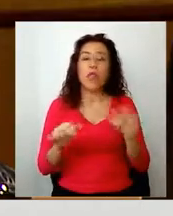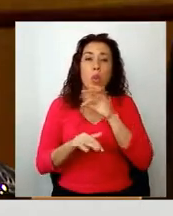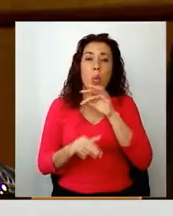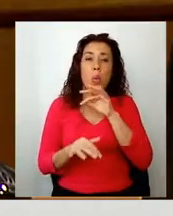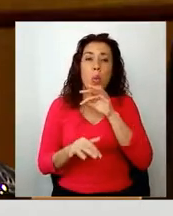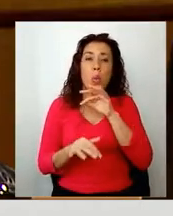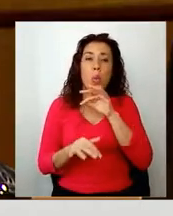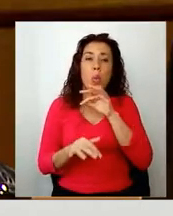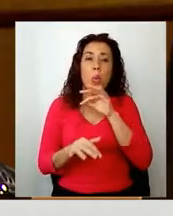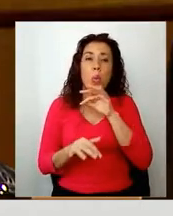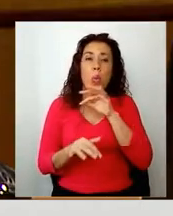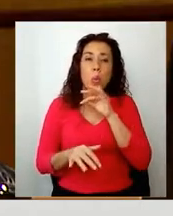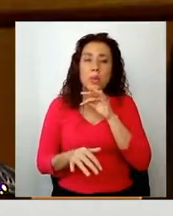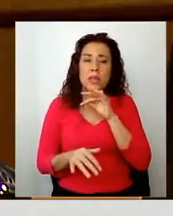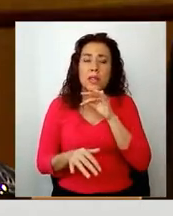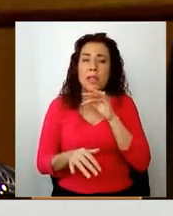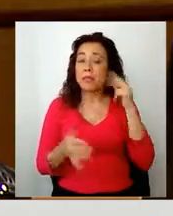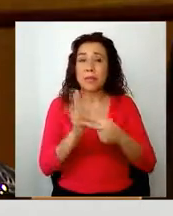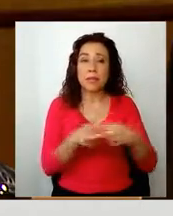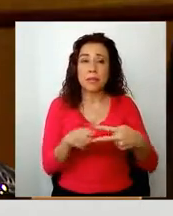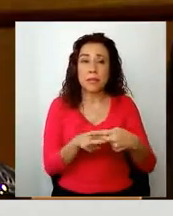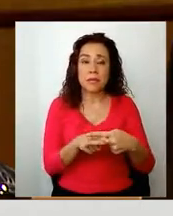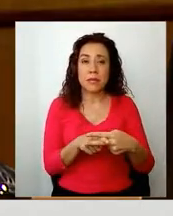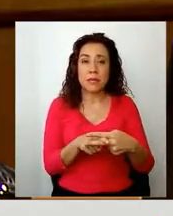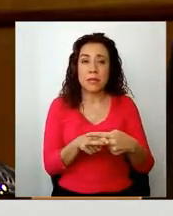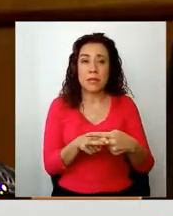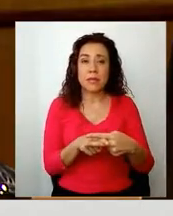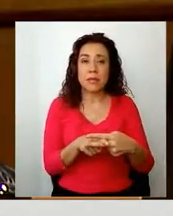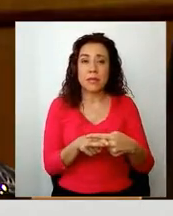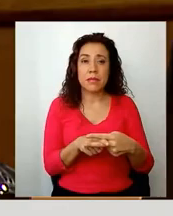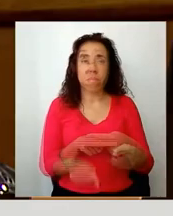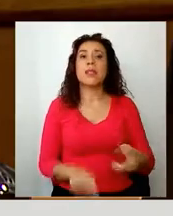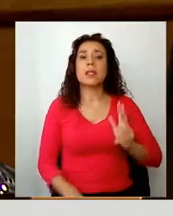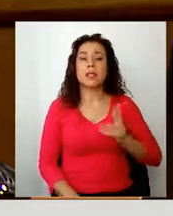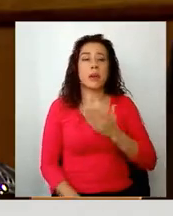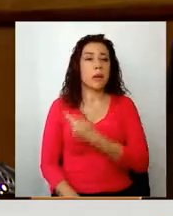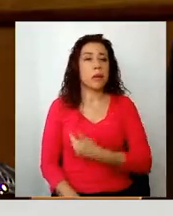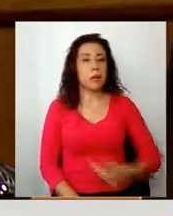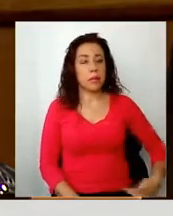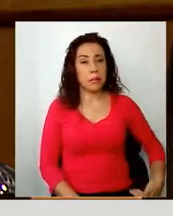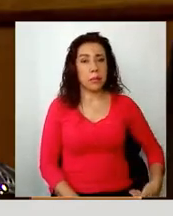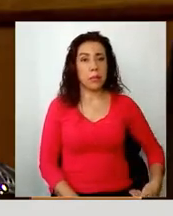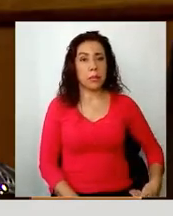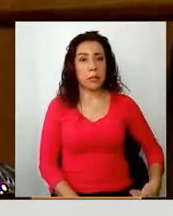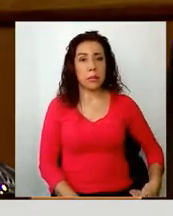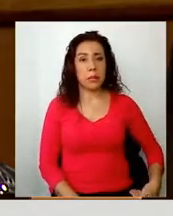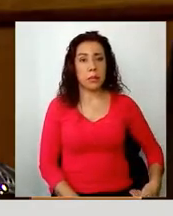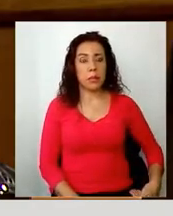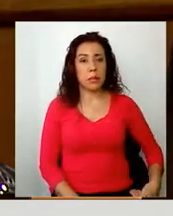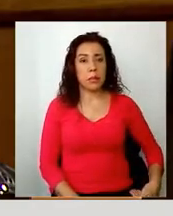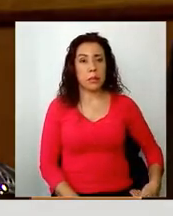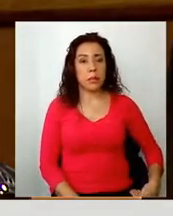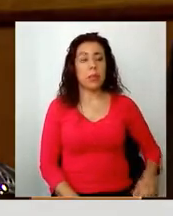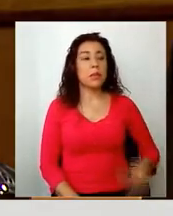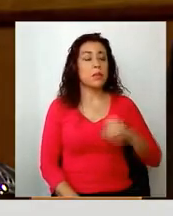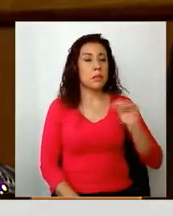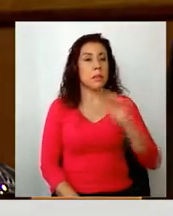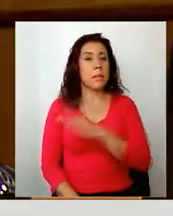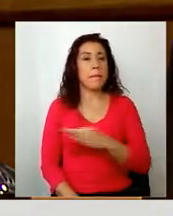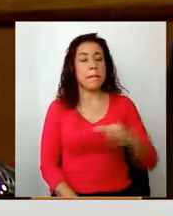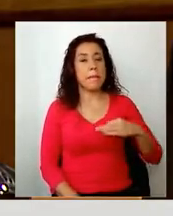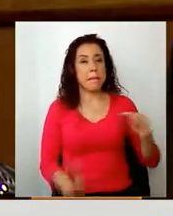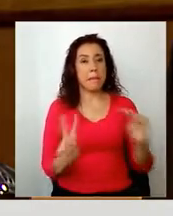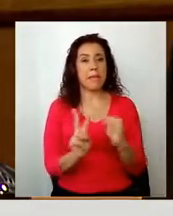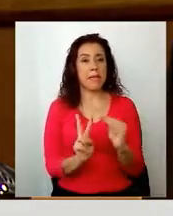la salud pública señor presidente a través suyo into al Ministerio de vivienda y urbanismo a proponer